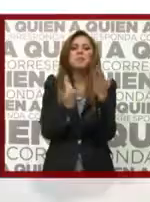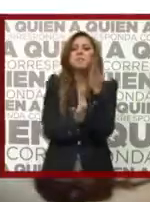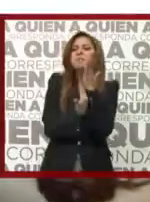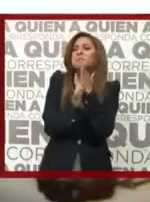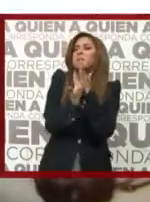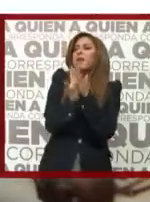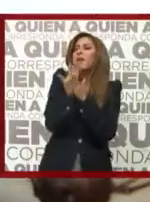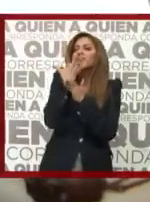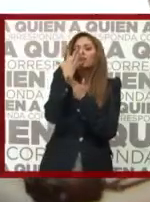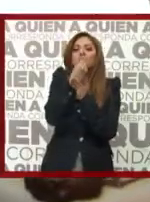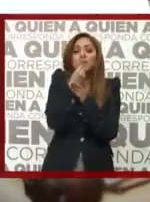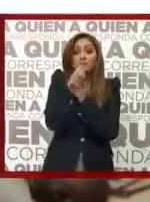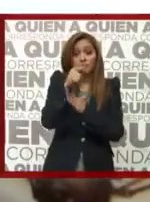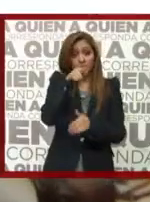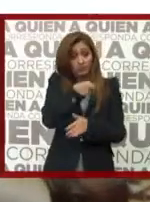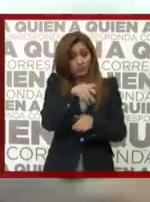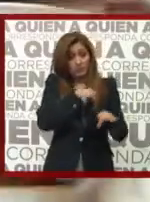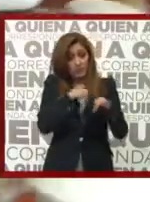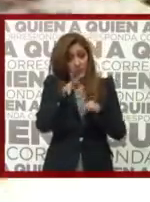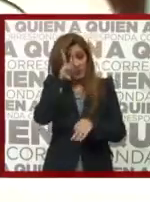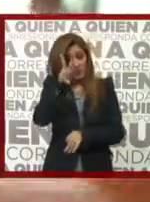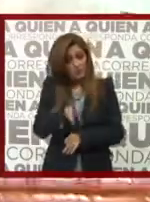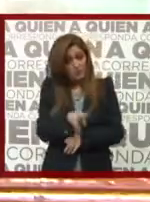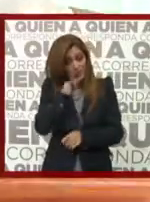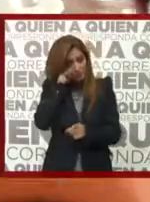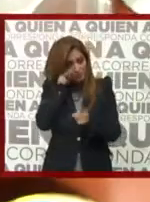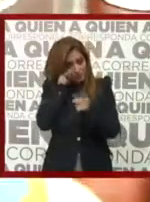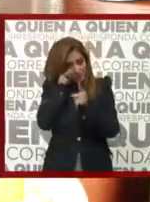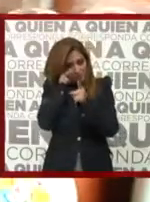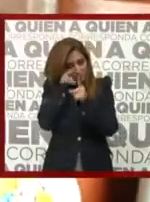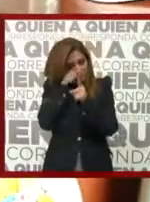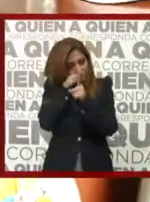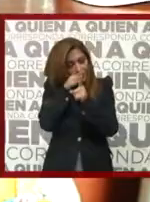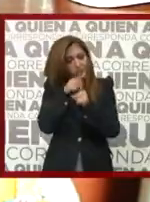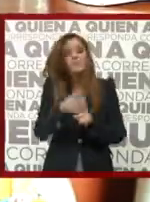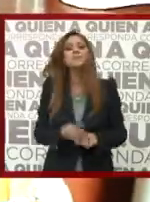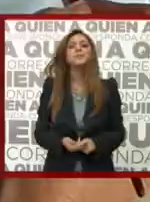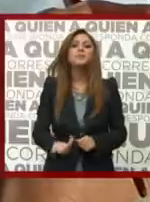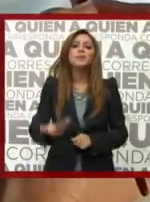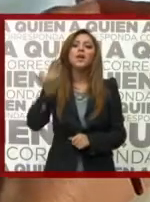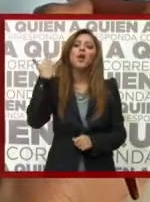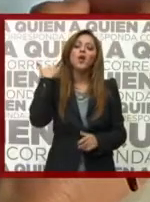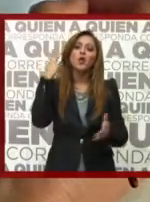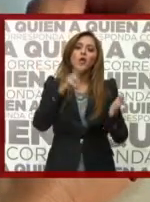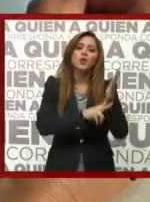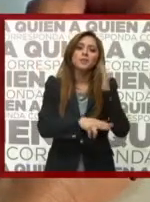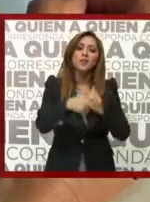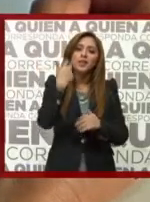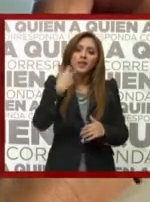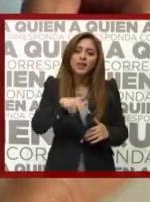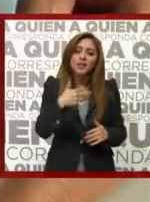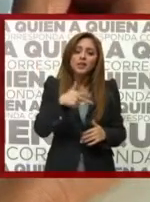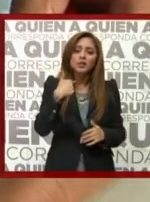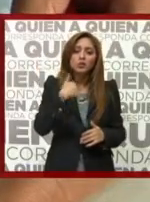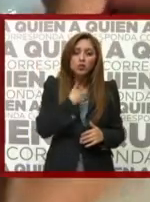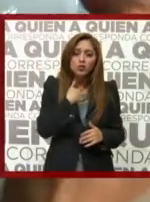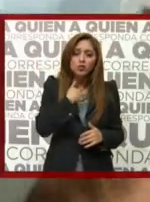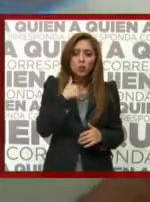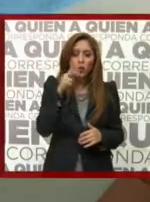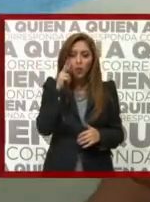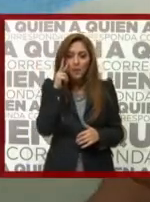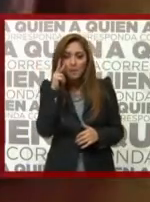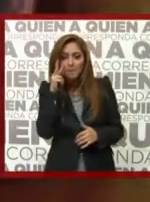maravillosa. Sin duda un oficio que requiere de mucha observación. En el 2013 empecé a darme cuenta y a